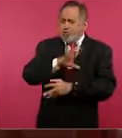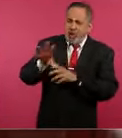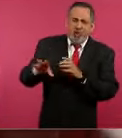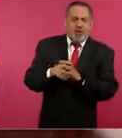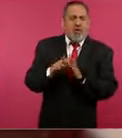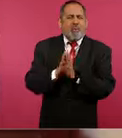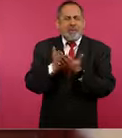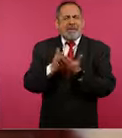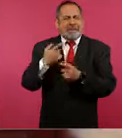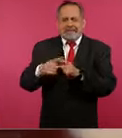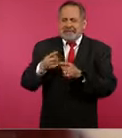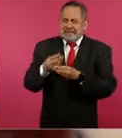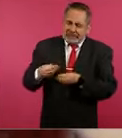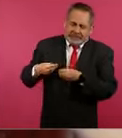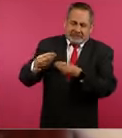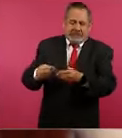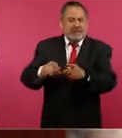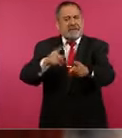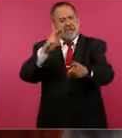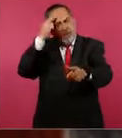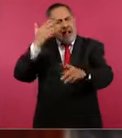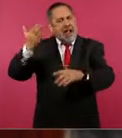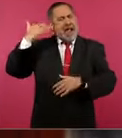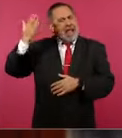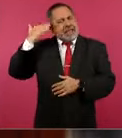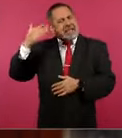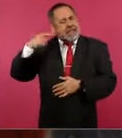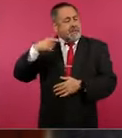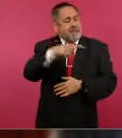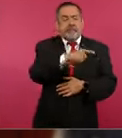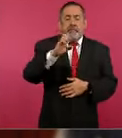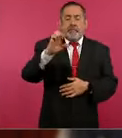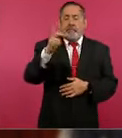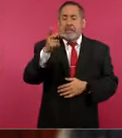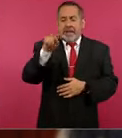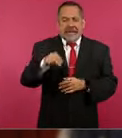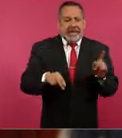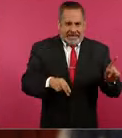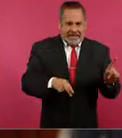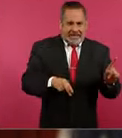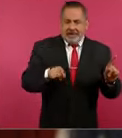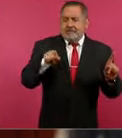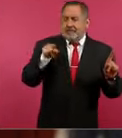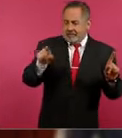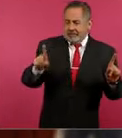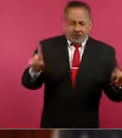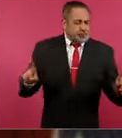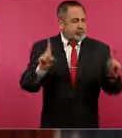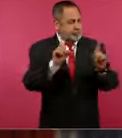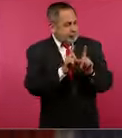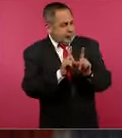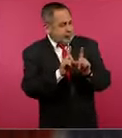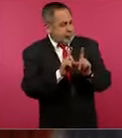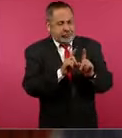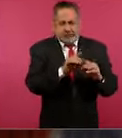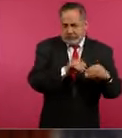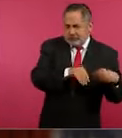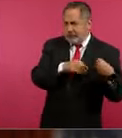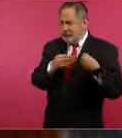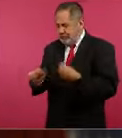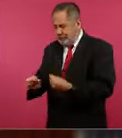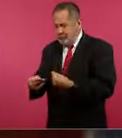cómo fue esa transición con Enrique Peña Nieto. ¿Cuál fue el tema que al exmandatario se le dificultó? Bueno, si